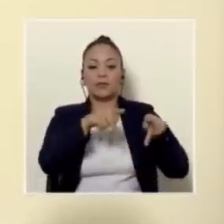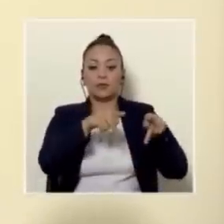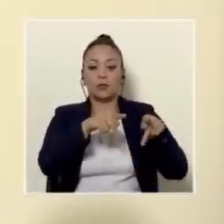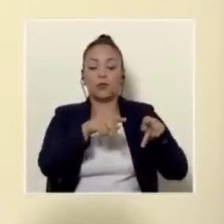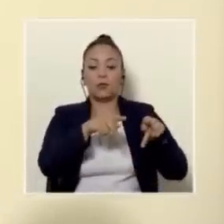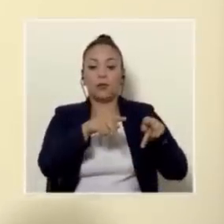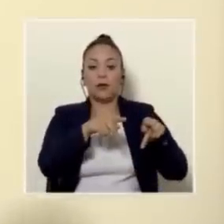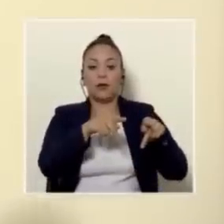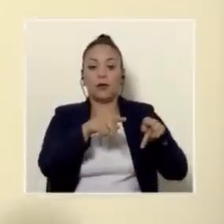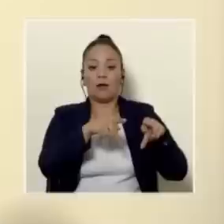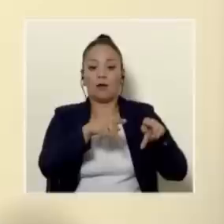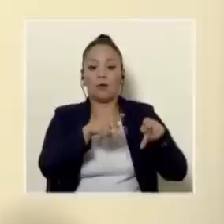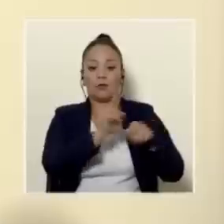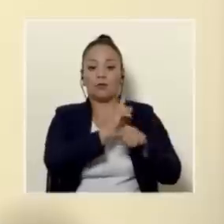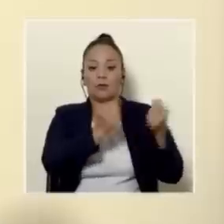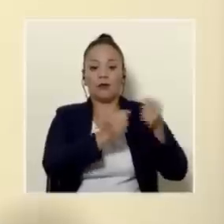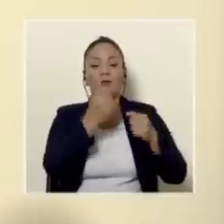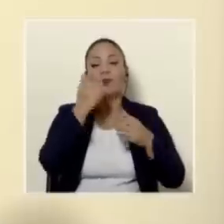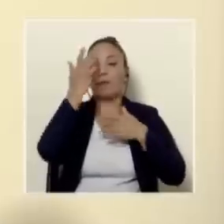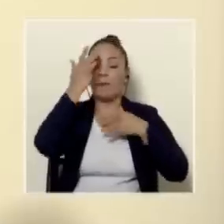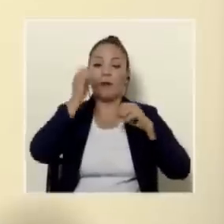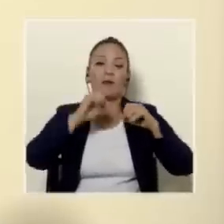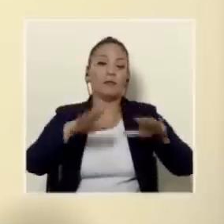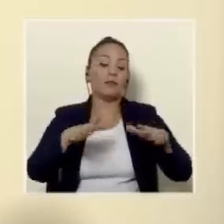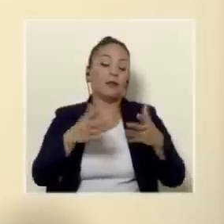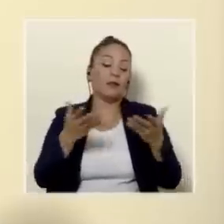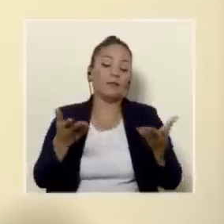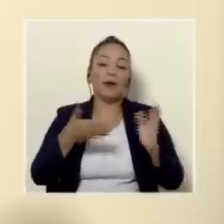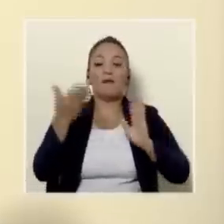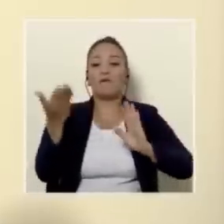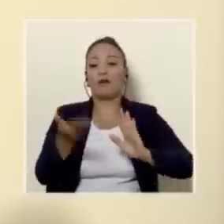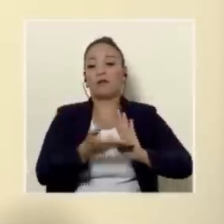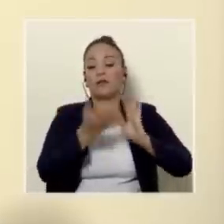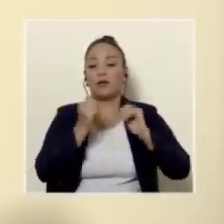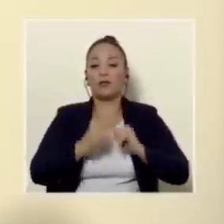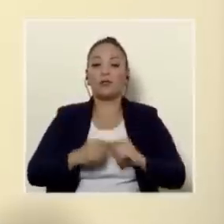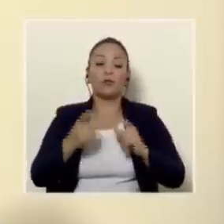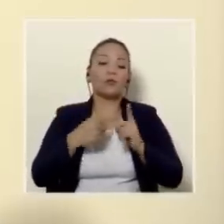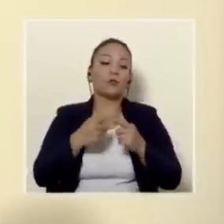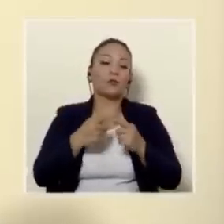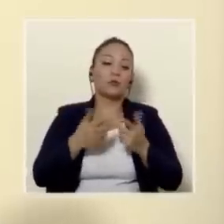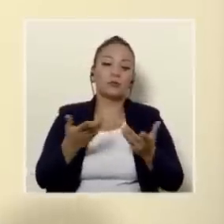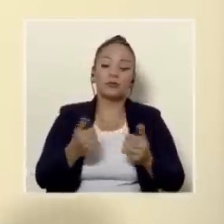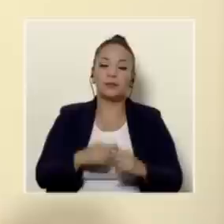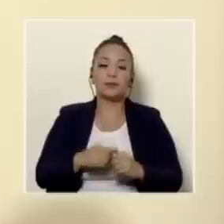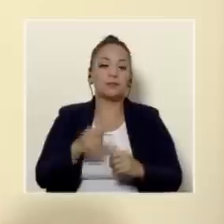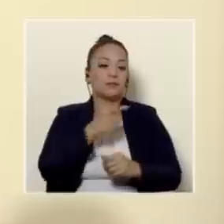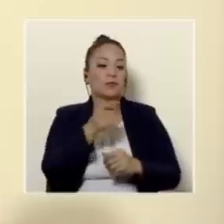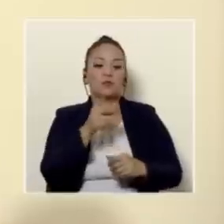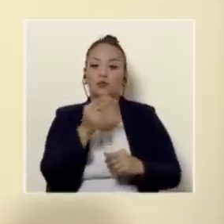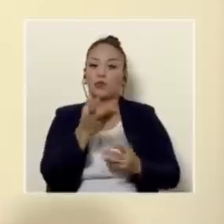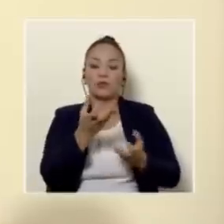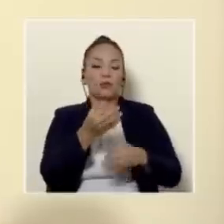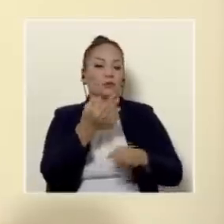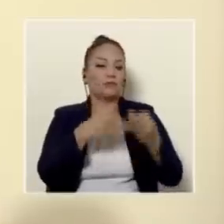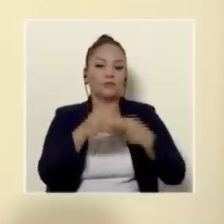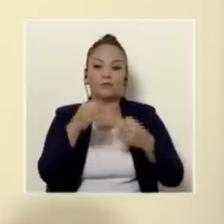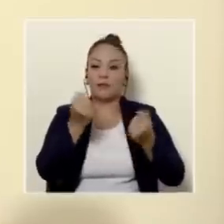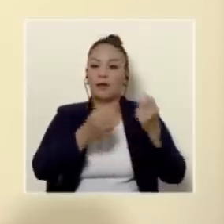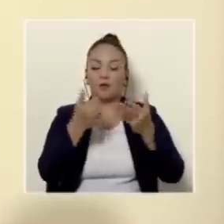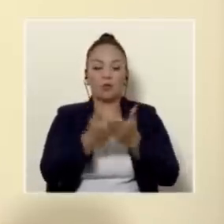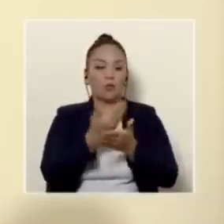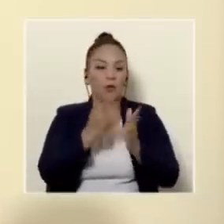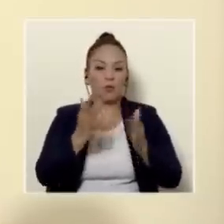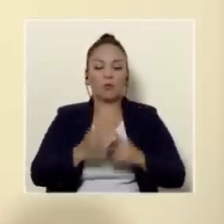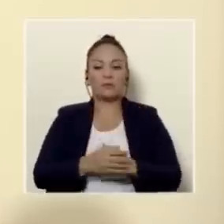dijo que la pandemia no les estaba tratando bien y que por lo tanto no los quisieron reponer como carros